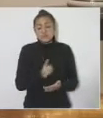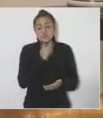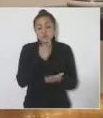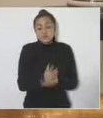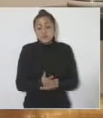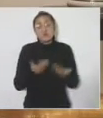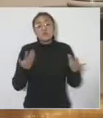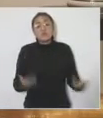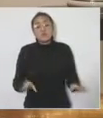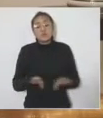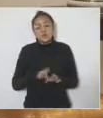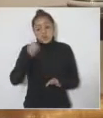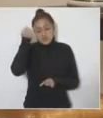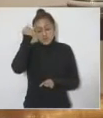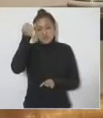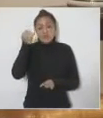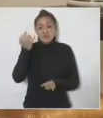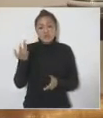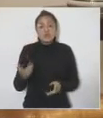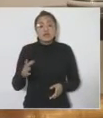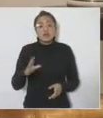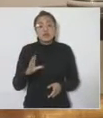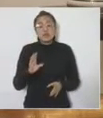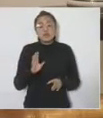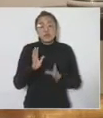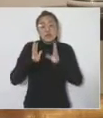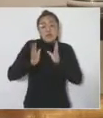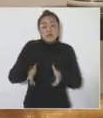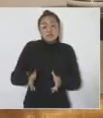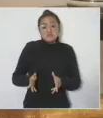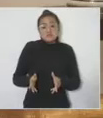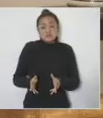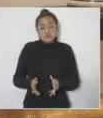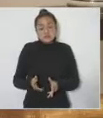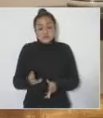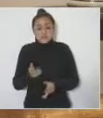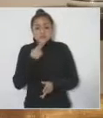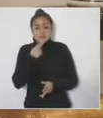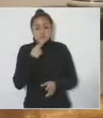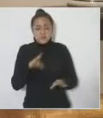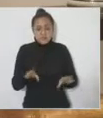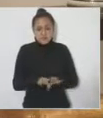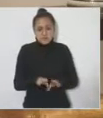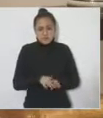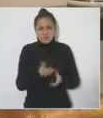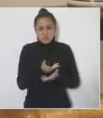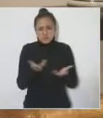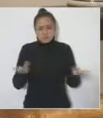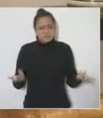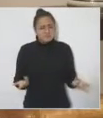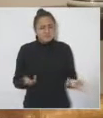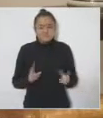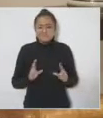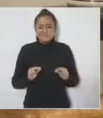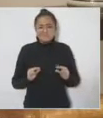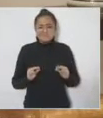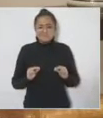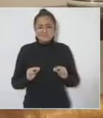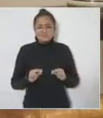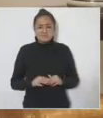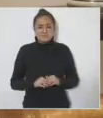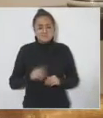bajo la idea de que ahí se van a quedar y sirven como argumento público no no